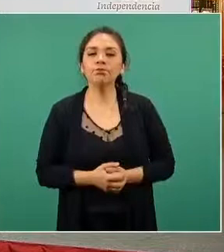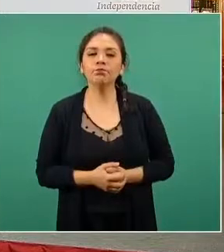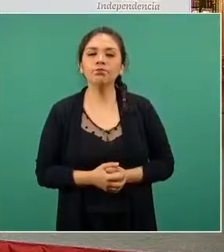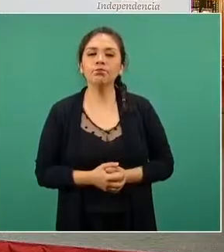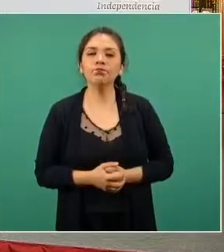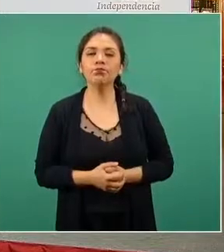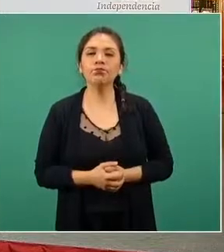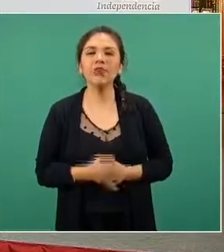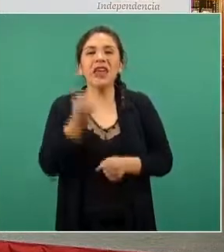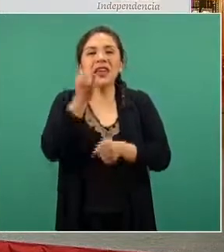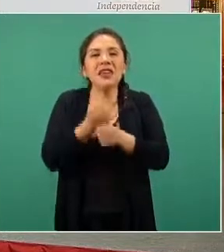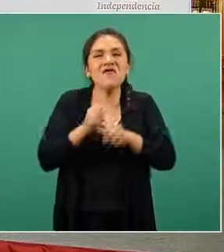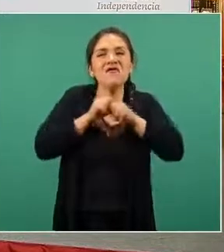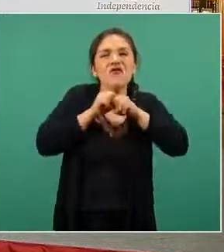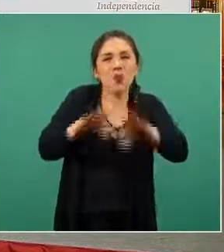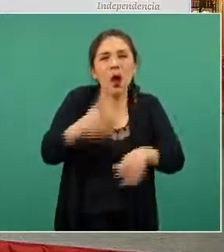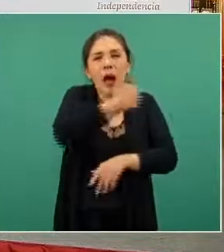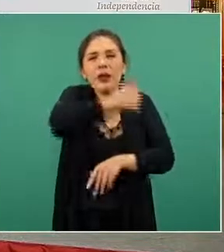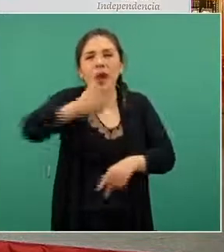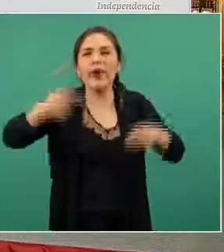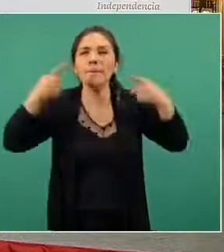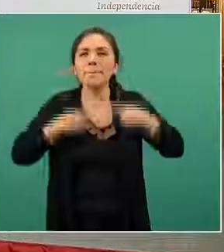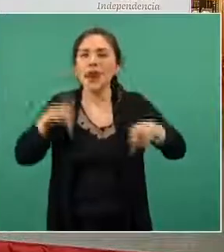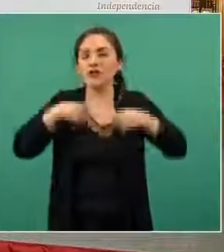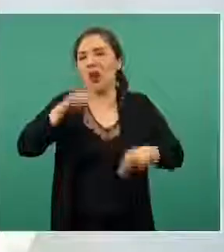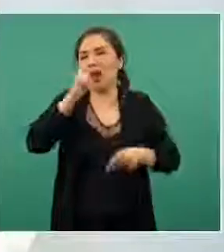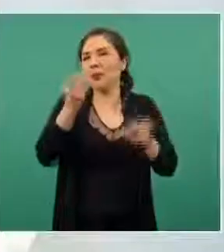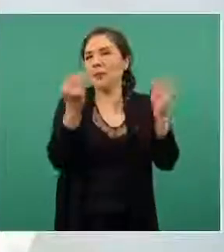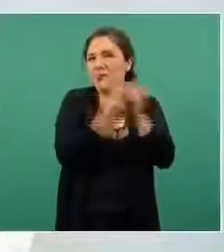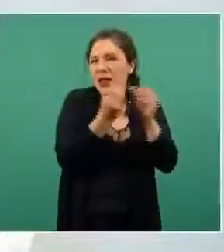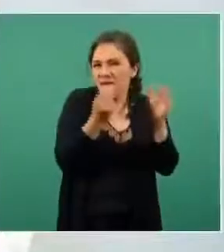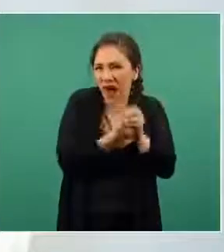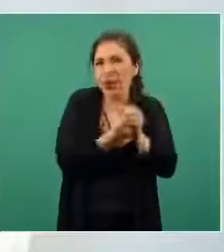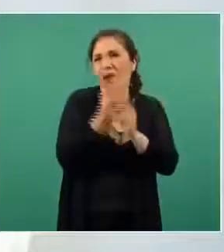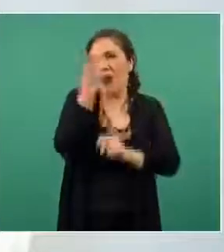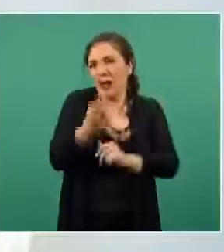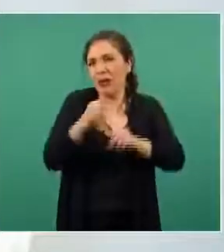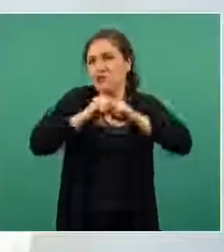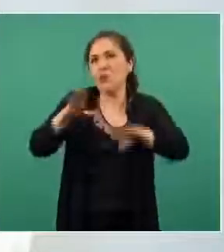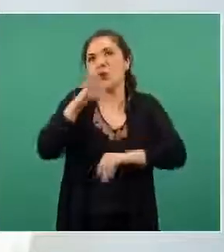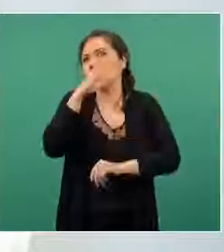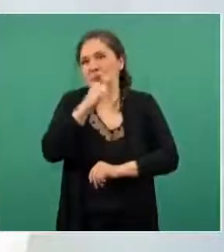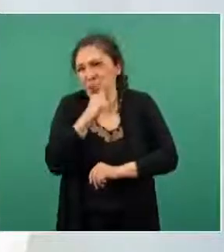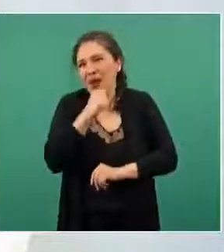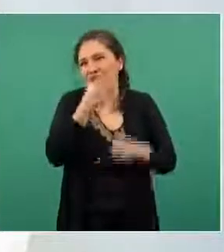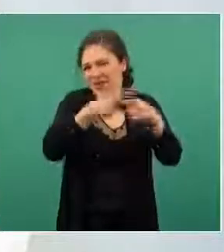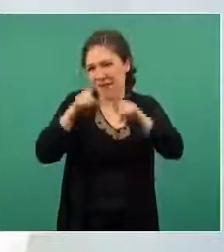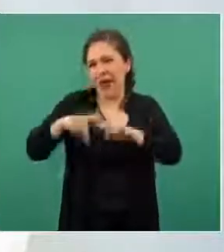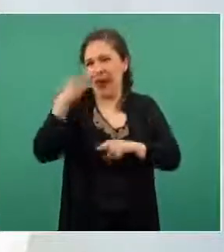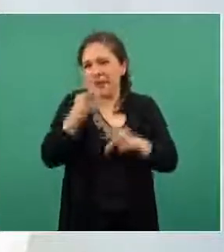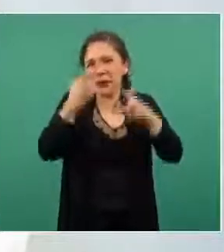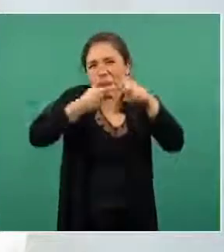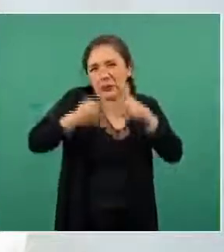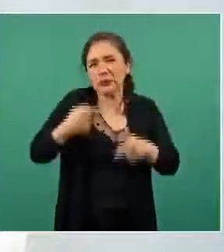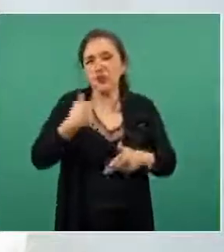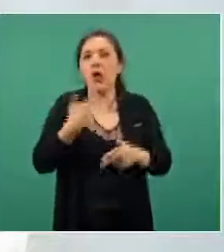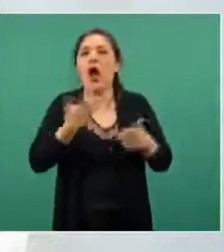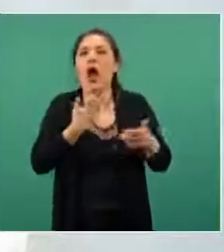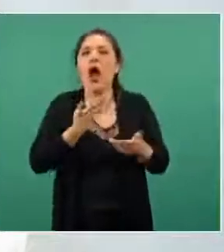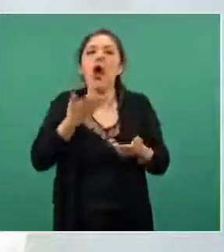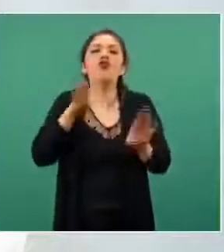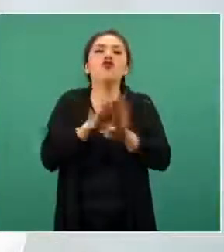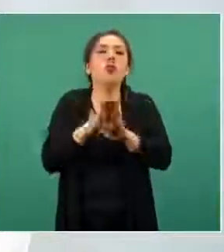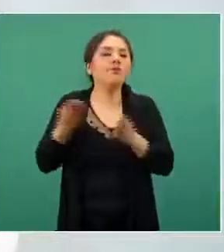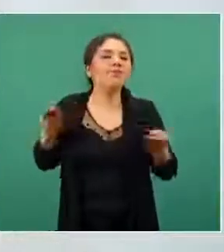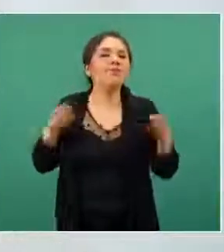los datos de cada uno de nuestros pacientes. Todas estas medidas que nosotros utilizamos están bajo llave en la